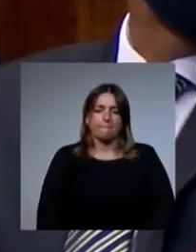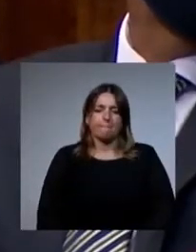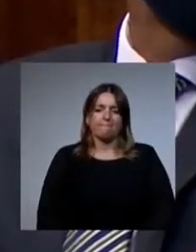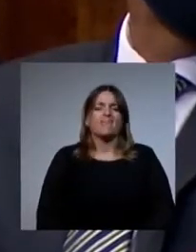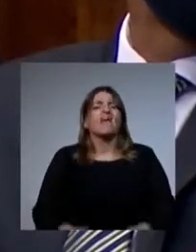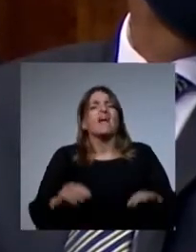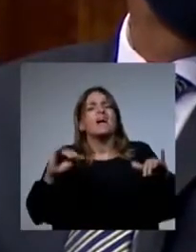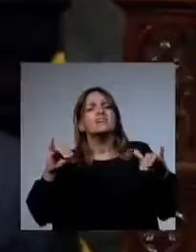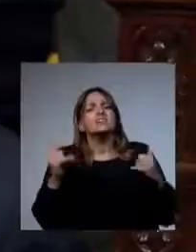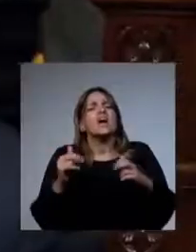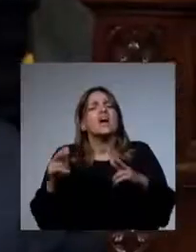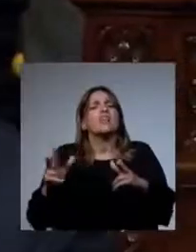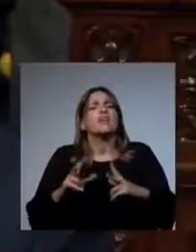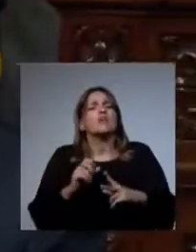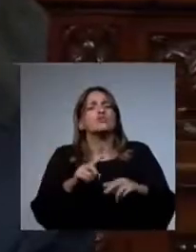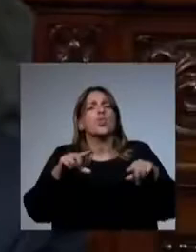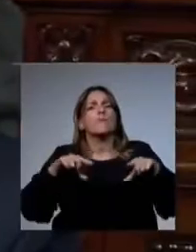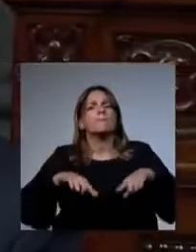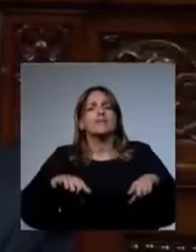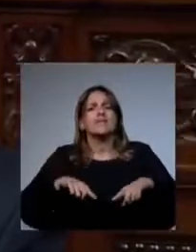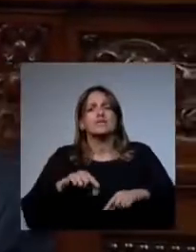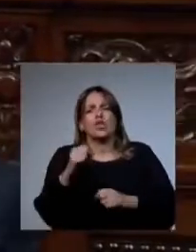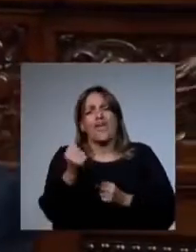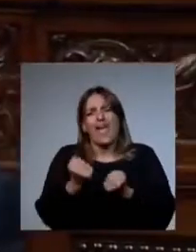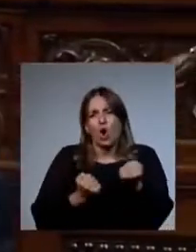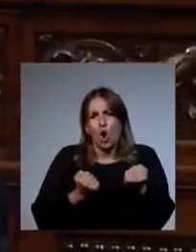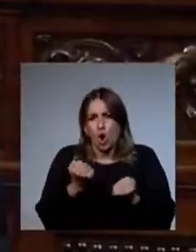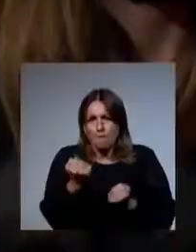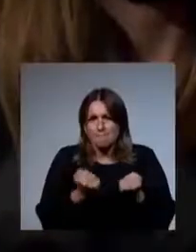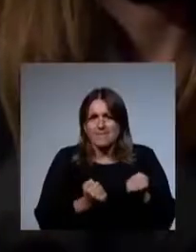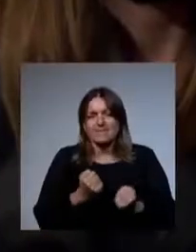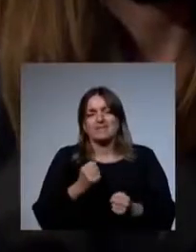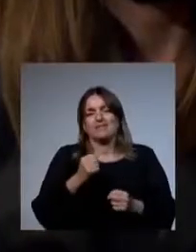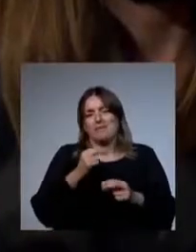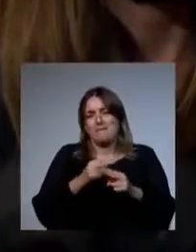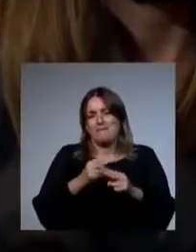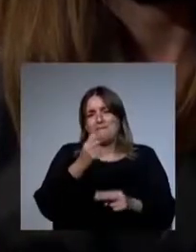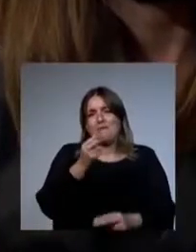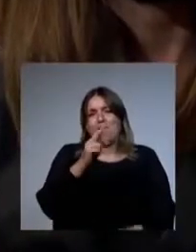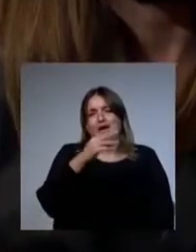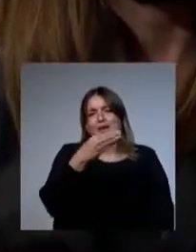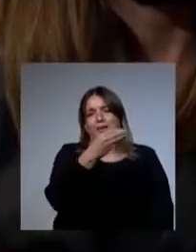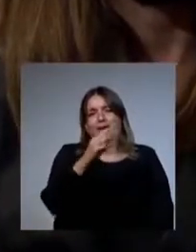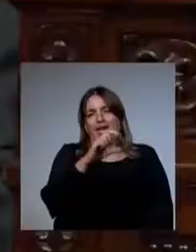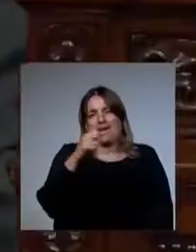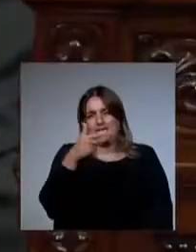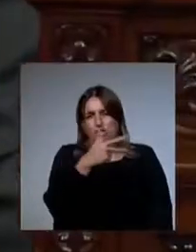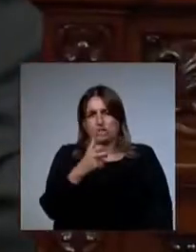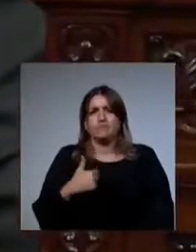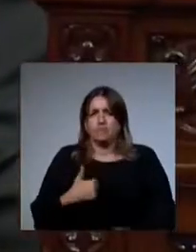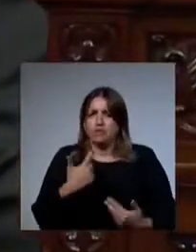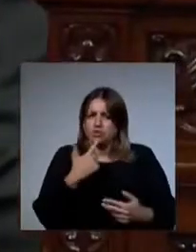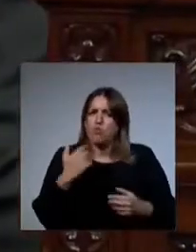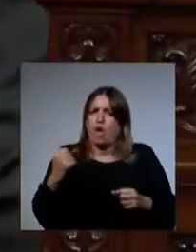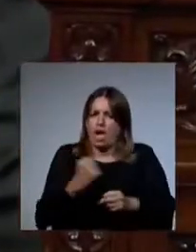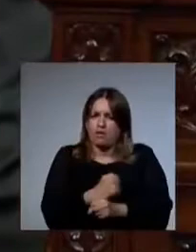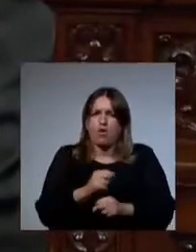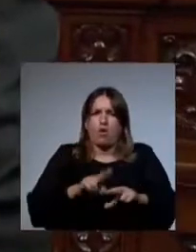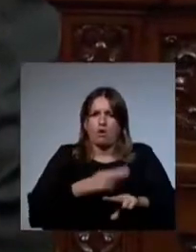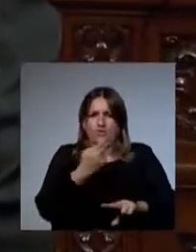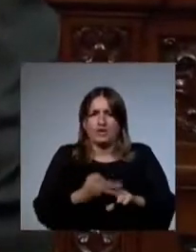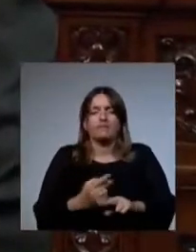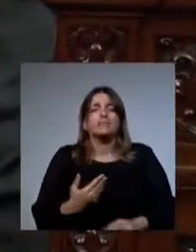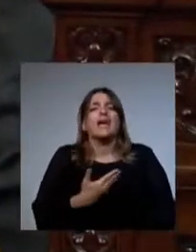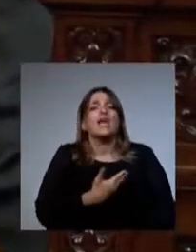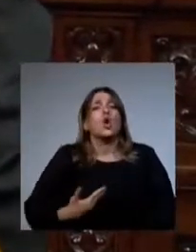Ya lo ha adelantado la ministra de Economía, Susana Arbeleche, pero creo bueno reafirmar que el